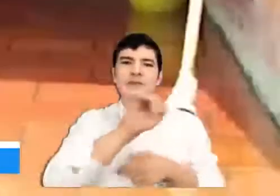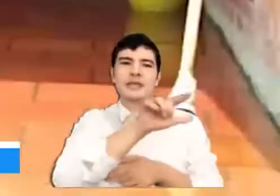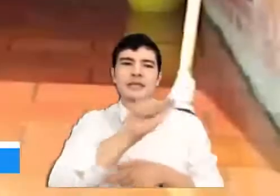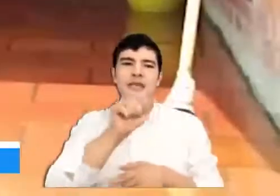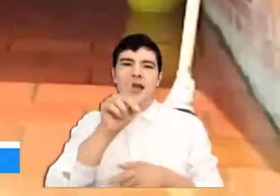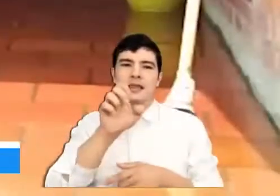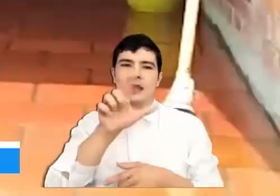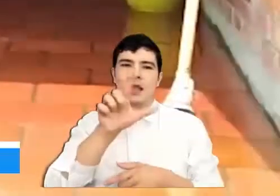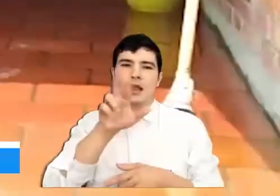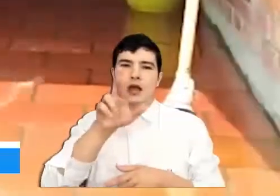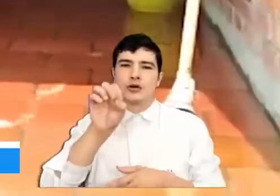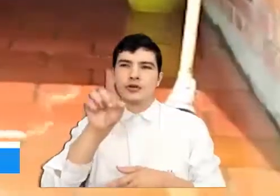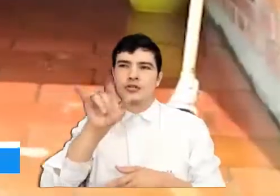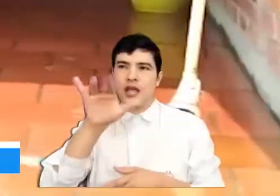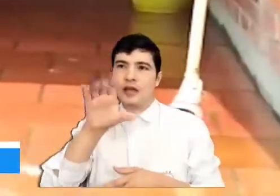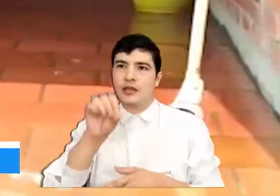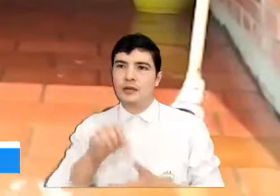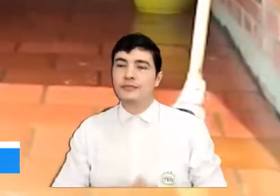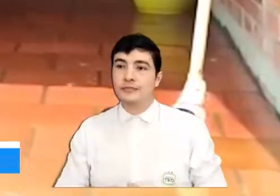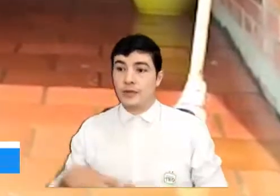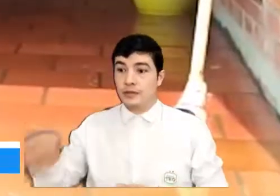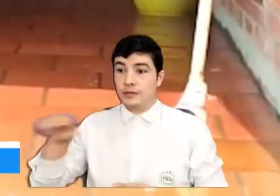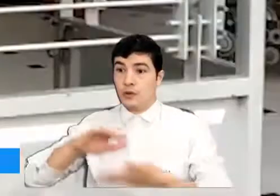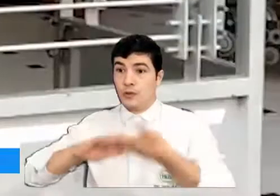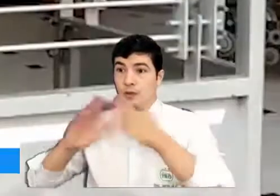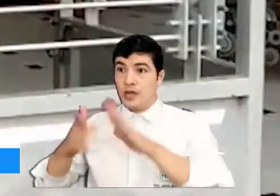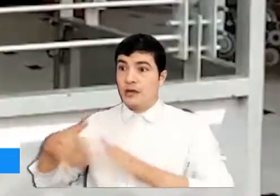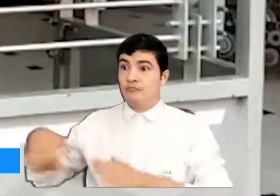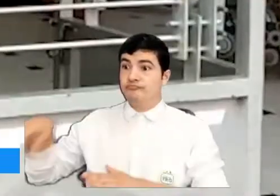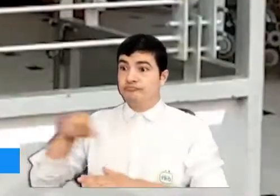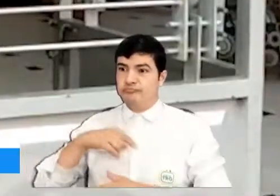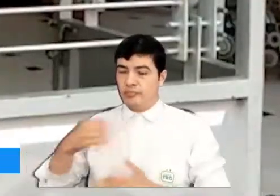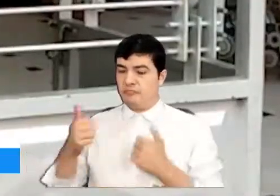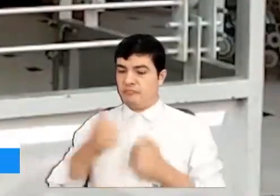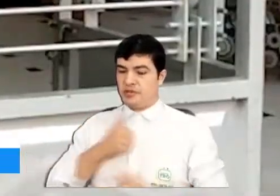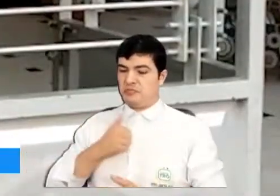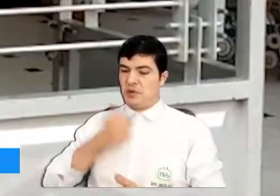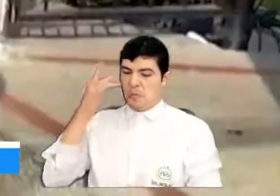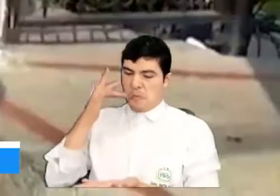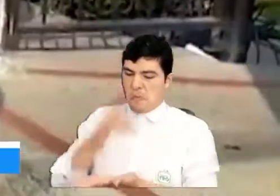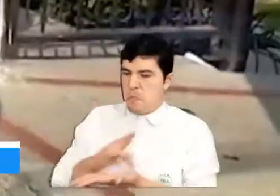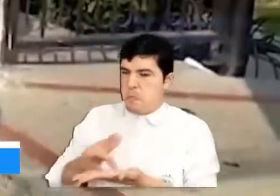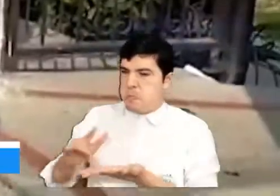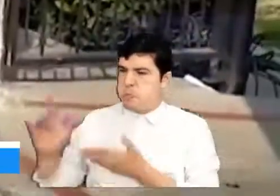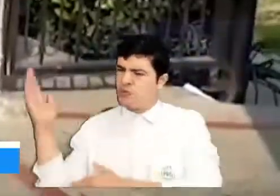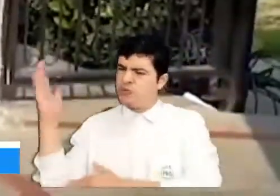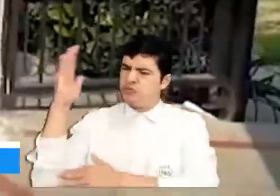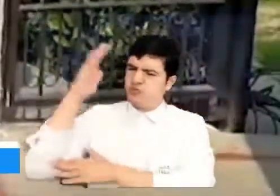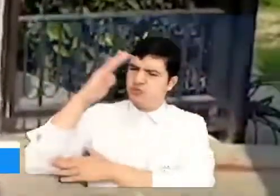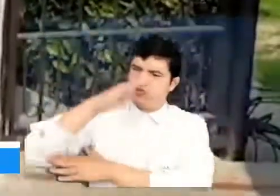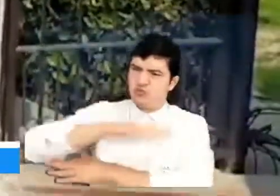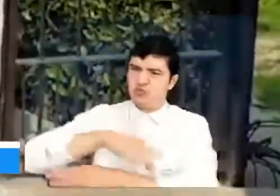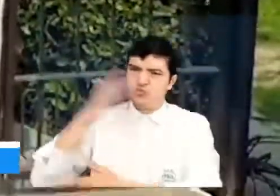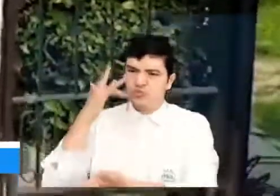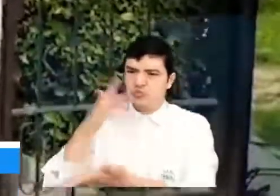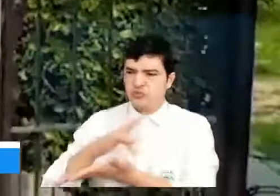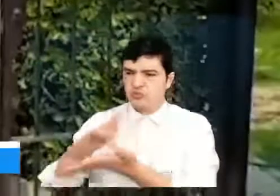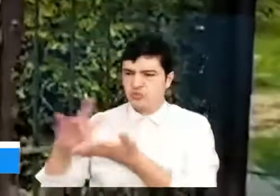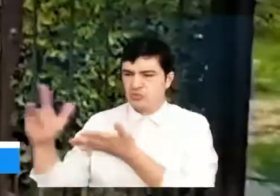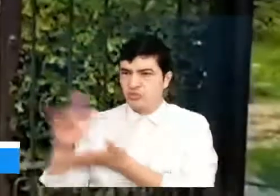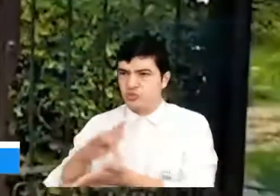desinfección como medida de prevención ante el COVID-19 y así protegerse entre residentes, personal de seguridad y